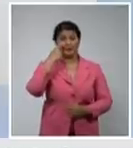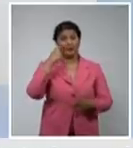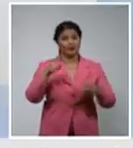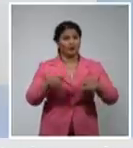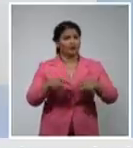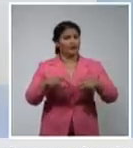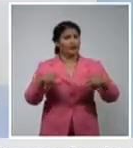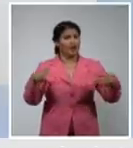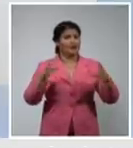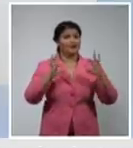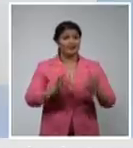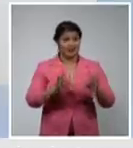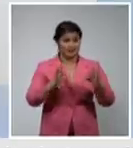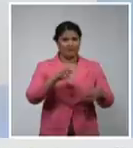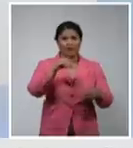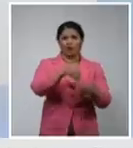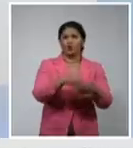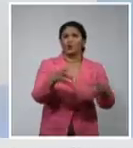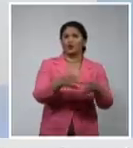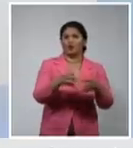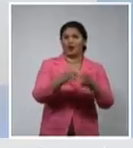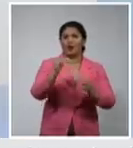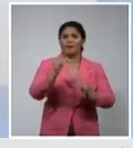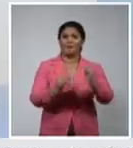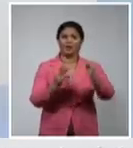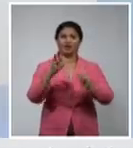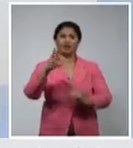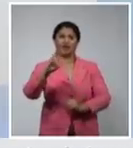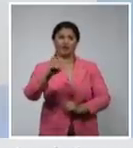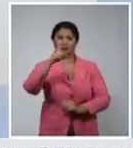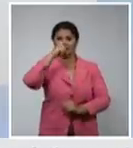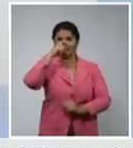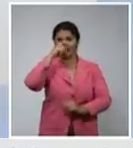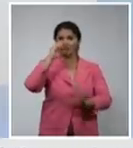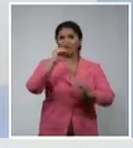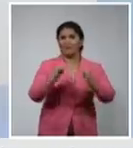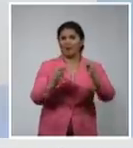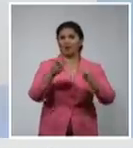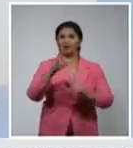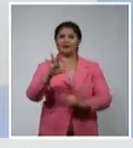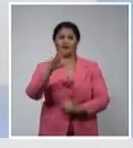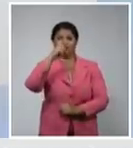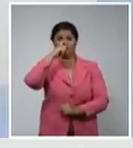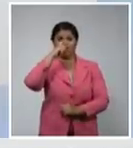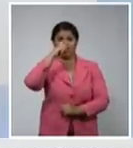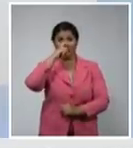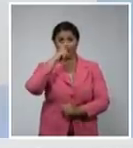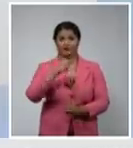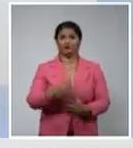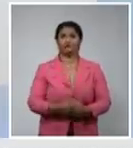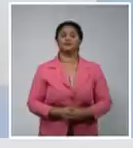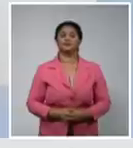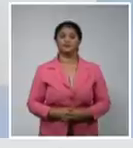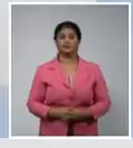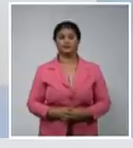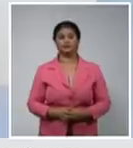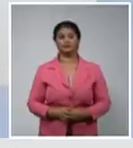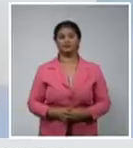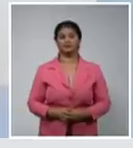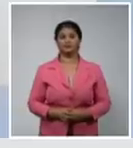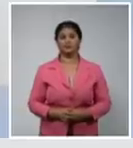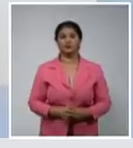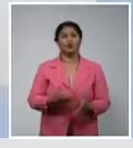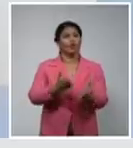este grupo de edad que es muy vulnerable. Todas las provincias confirman casos en edades